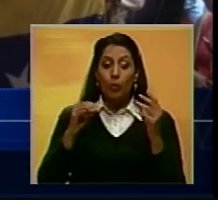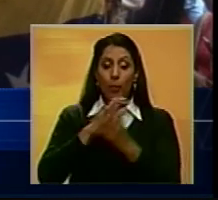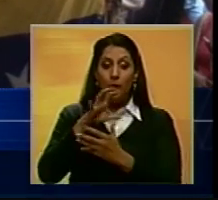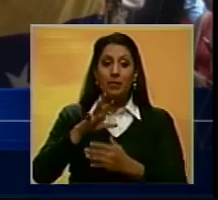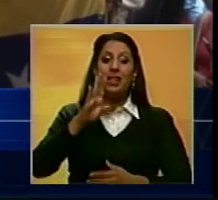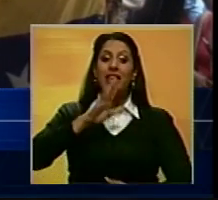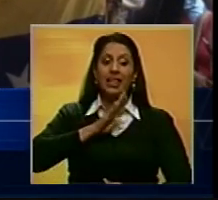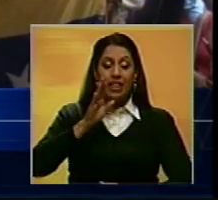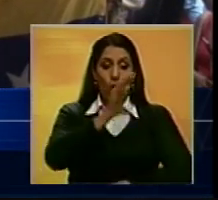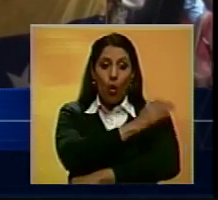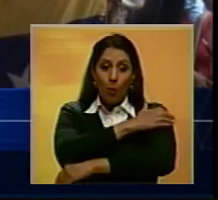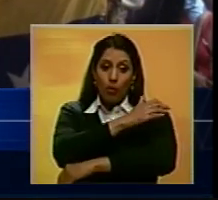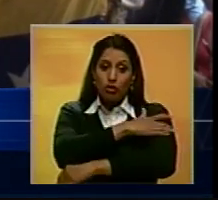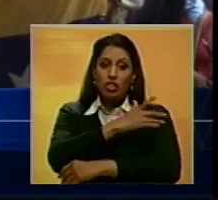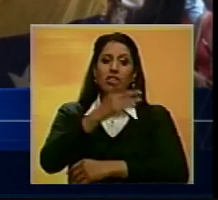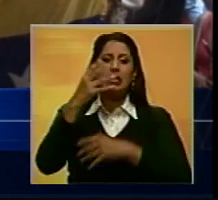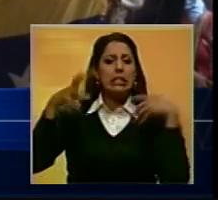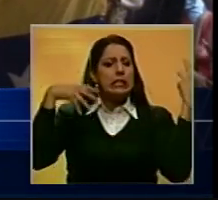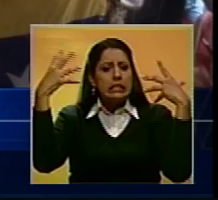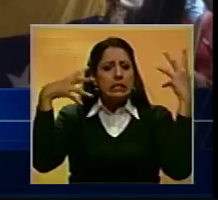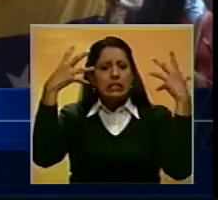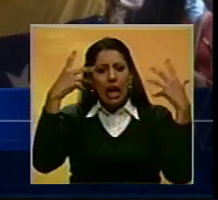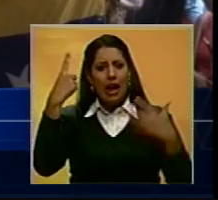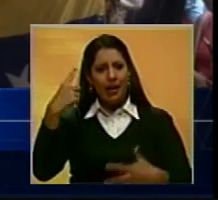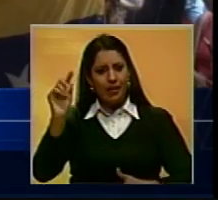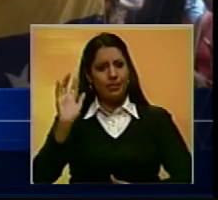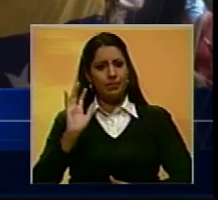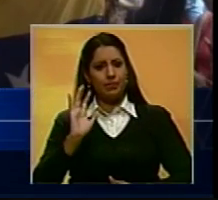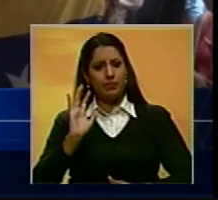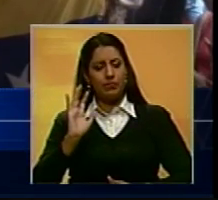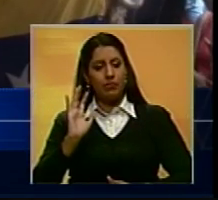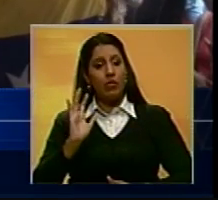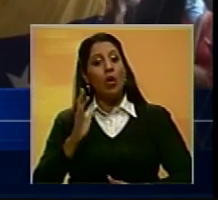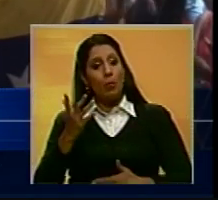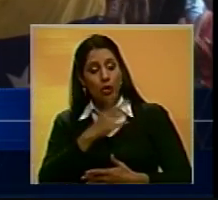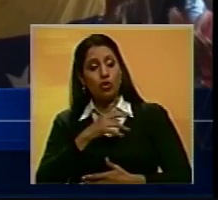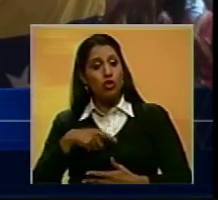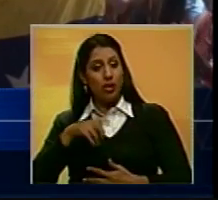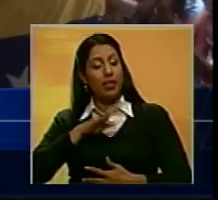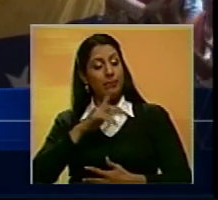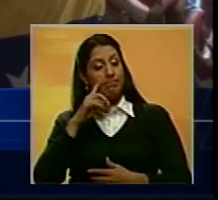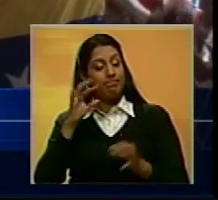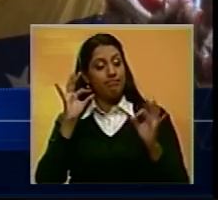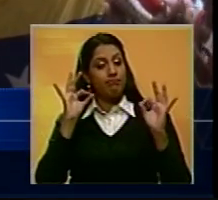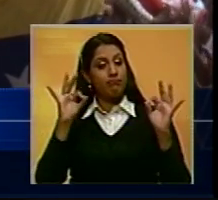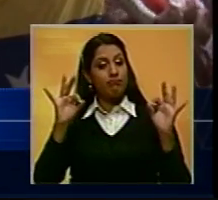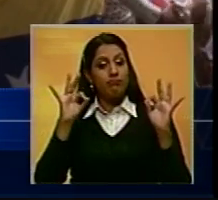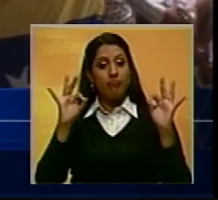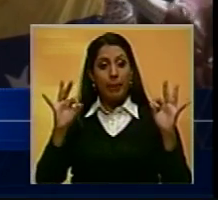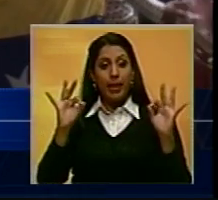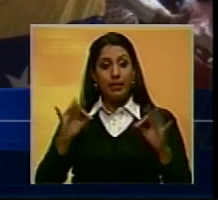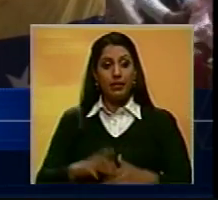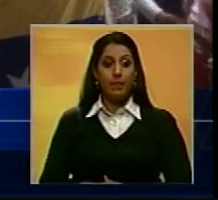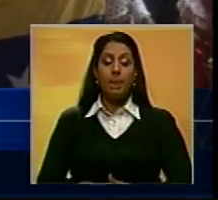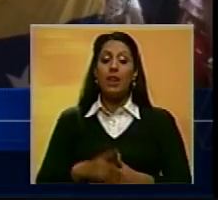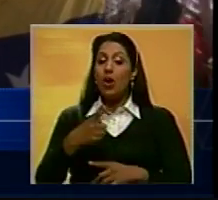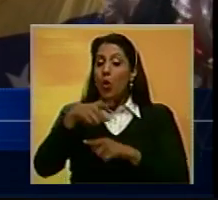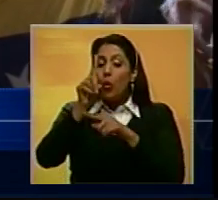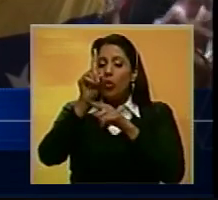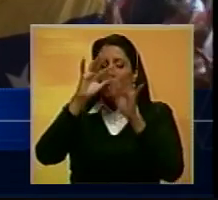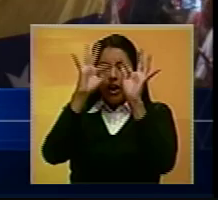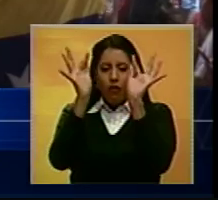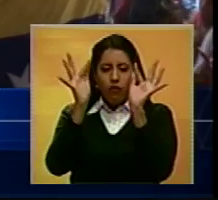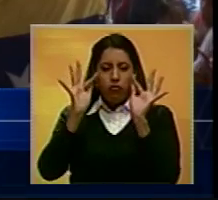Y tenemos una oposición desesperada. Por eso que tenemos que estar muy atentos y alertas. La única